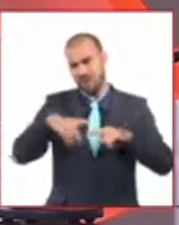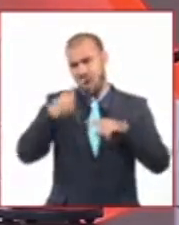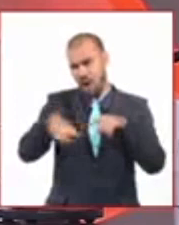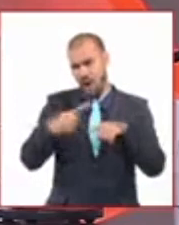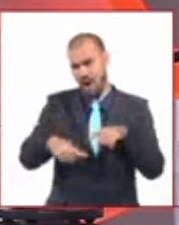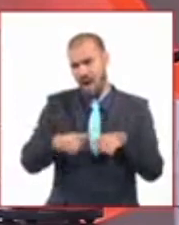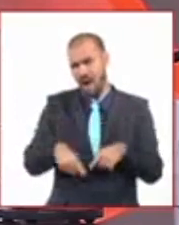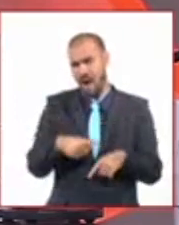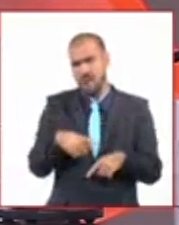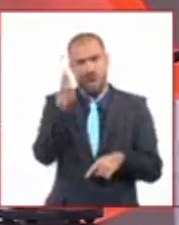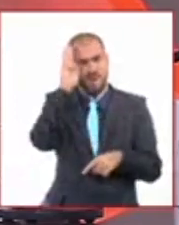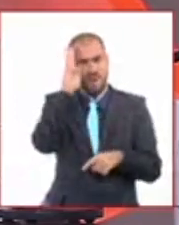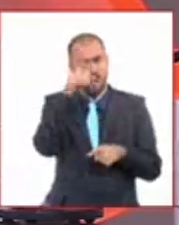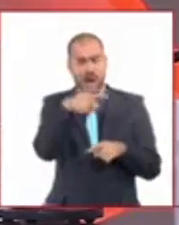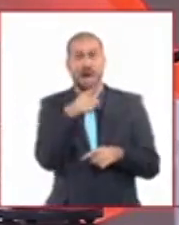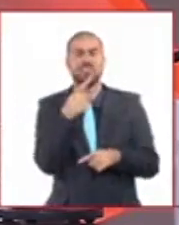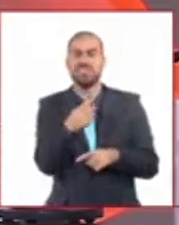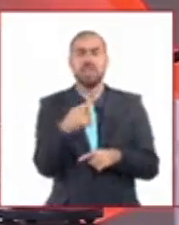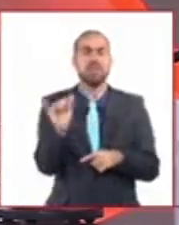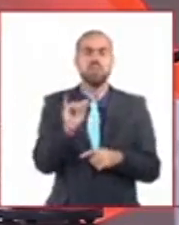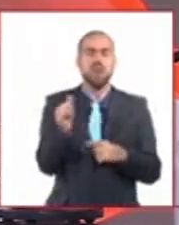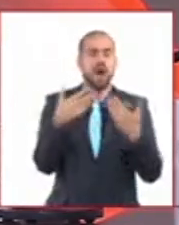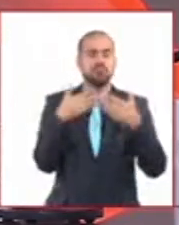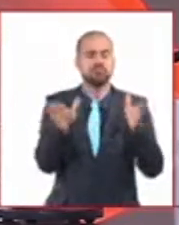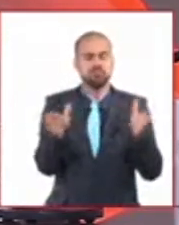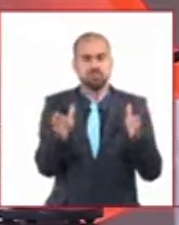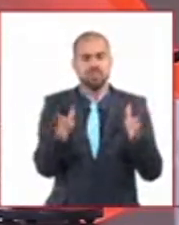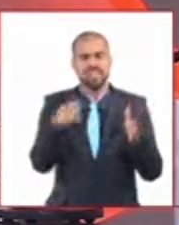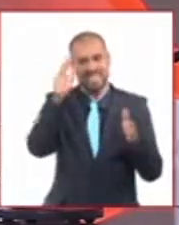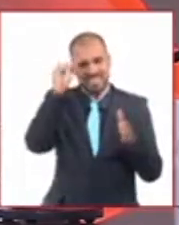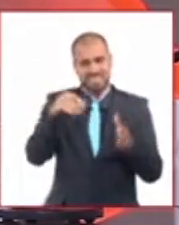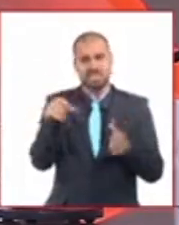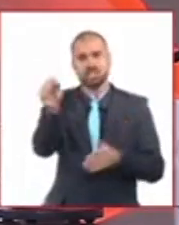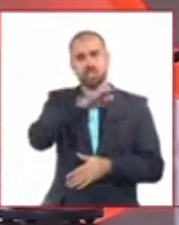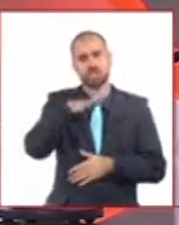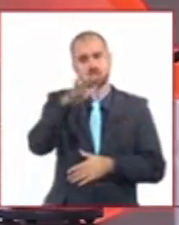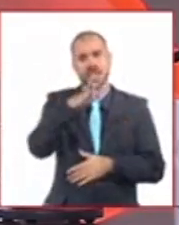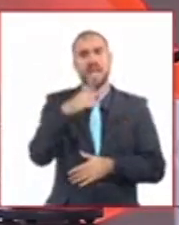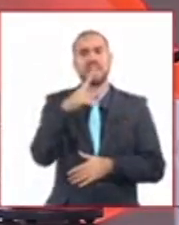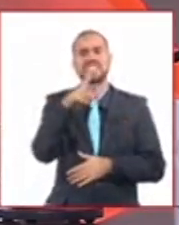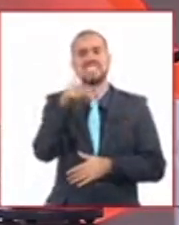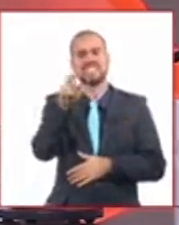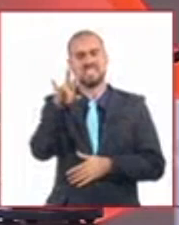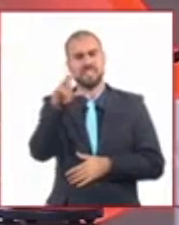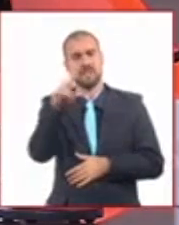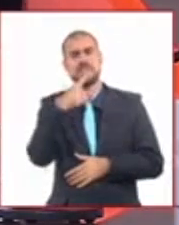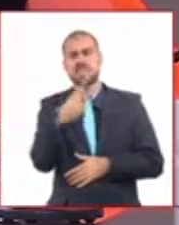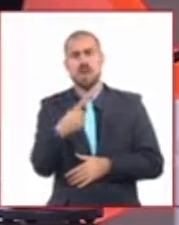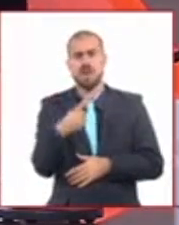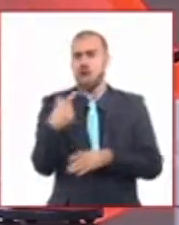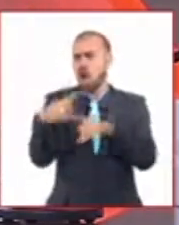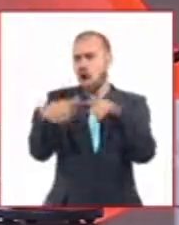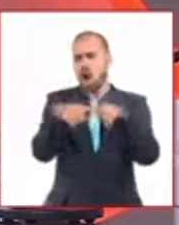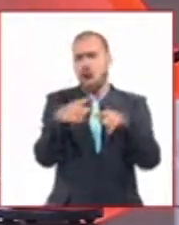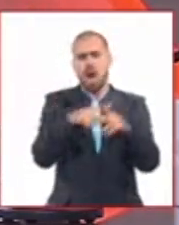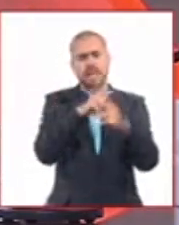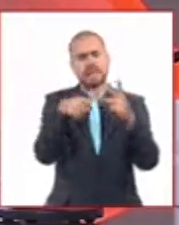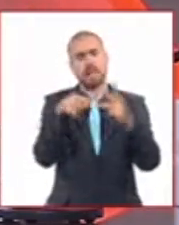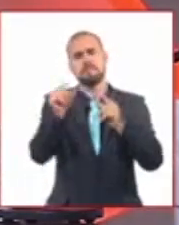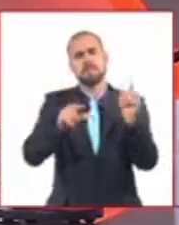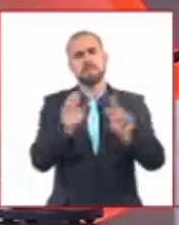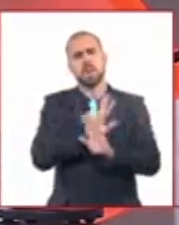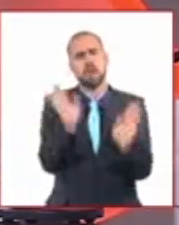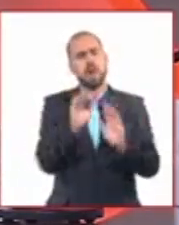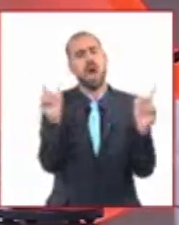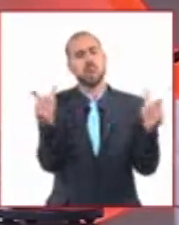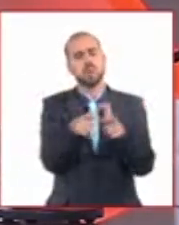la inauguración de el espacio de la sociedad civil almagro nicholson y el cantante de los pronombres eran los que estaban allí pues